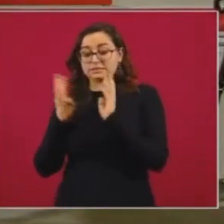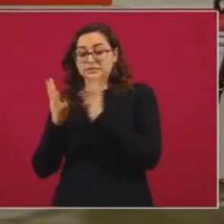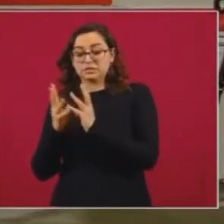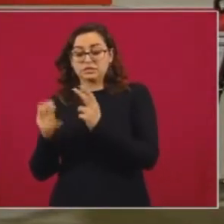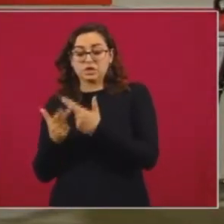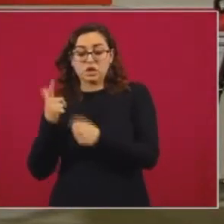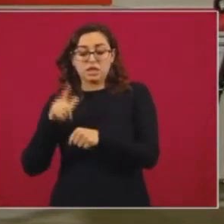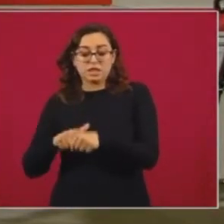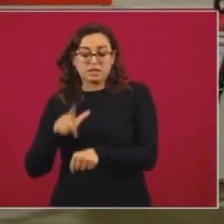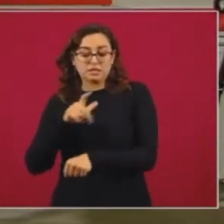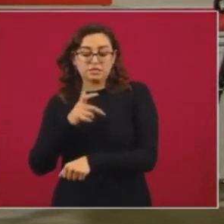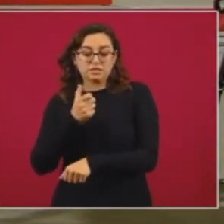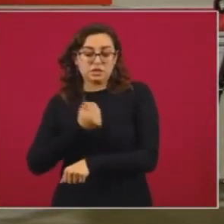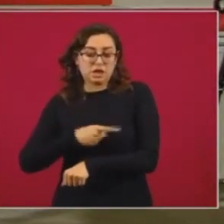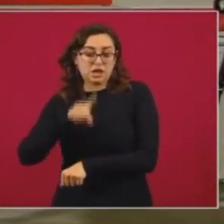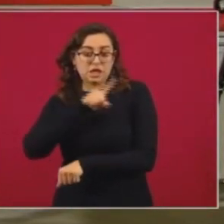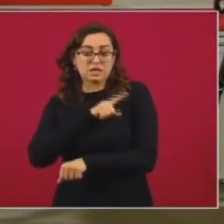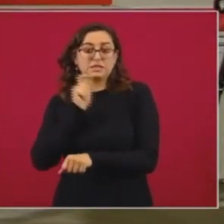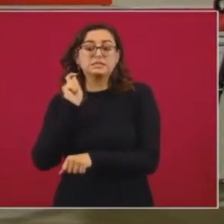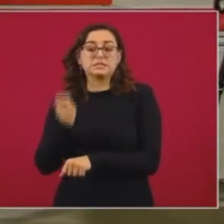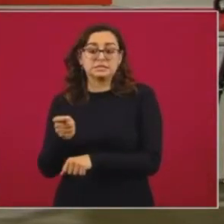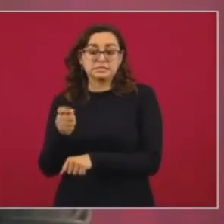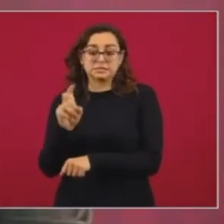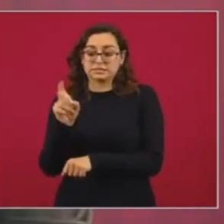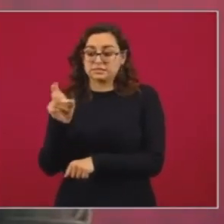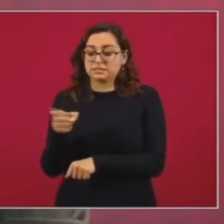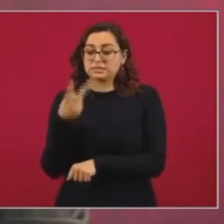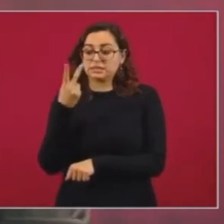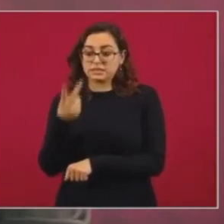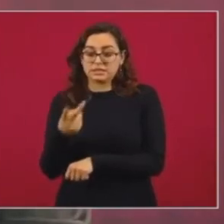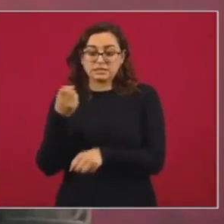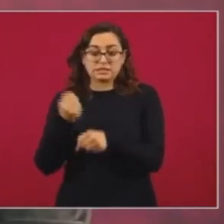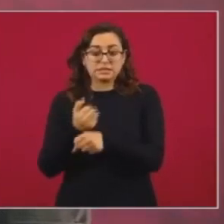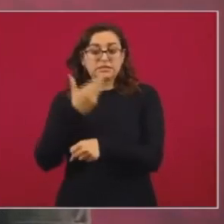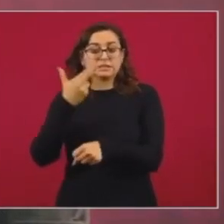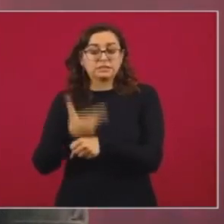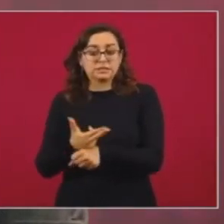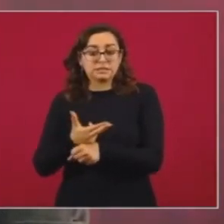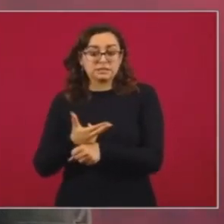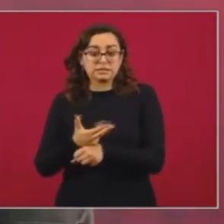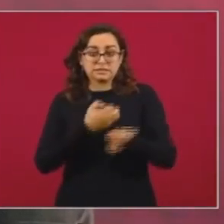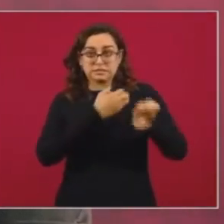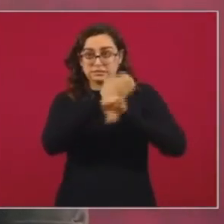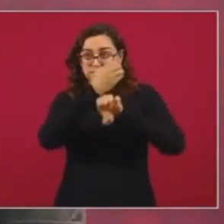es un órgano de coordinación con los 32 secretarias y secretarios de salud. El